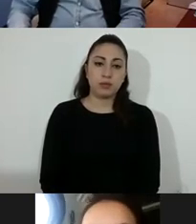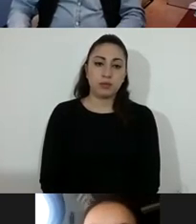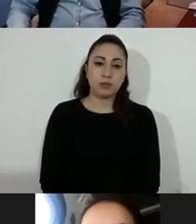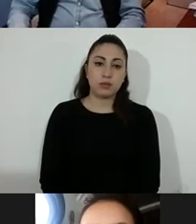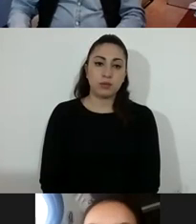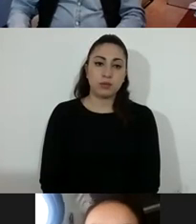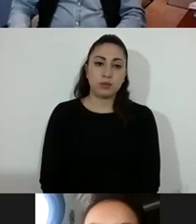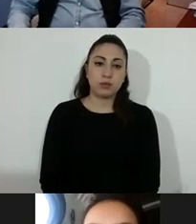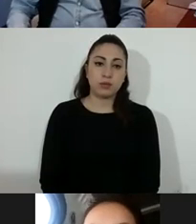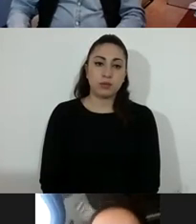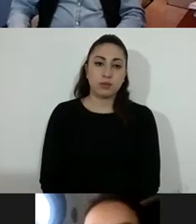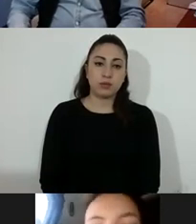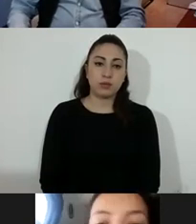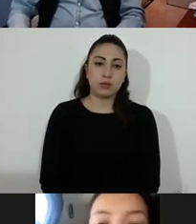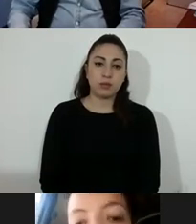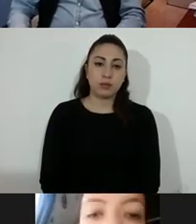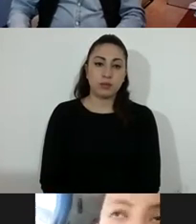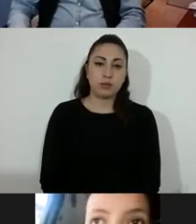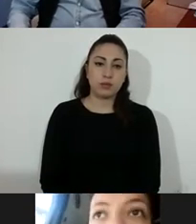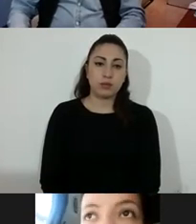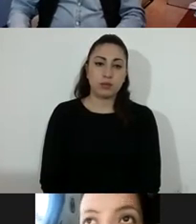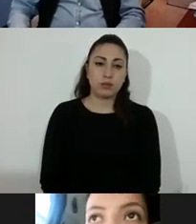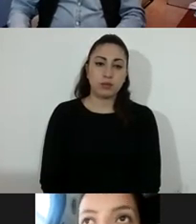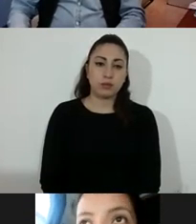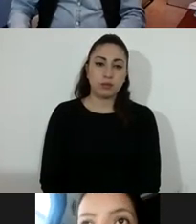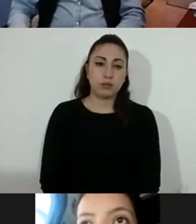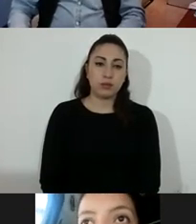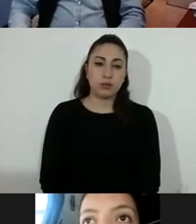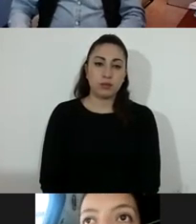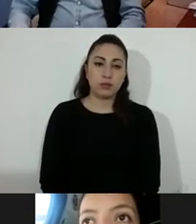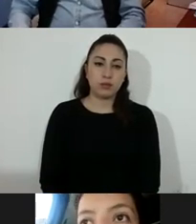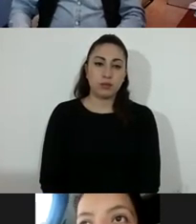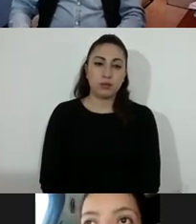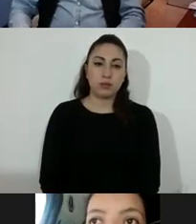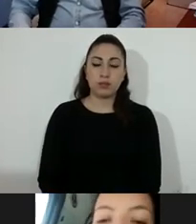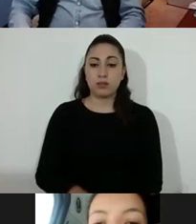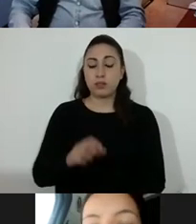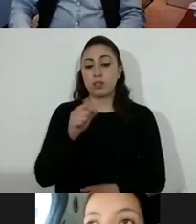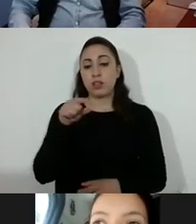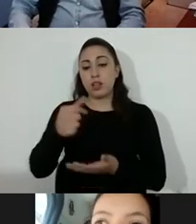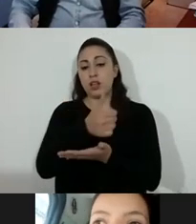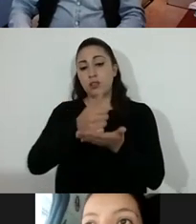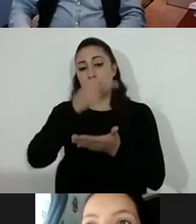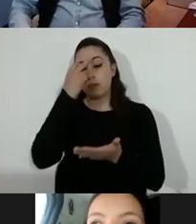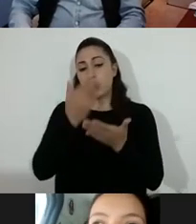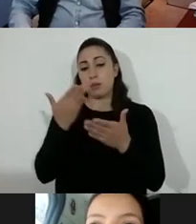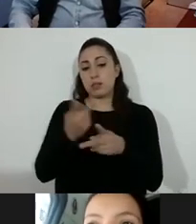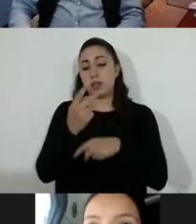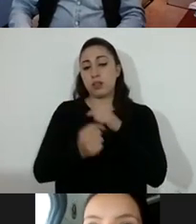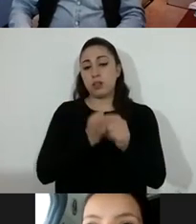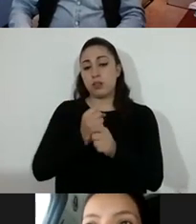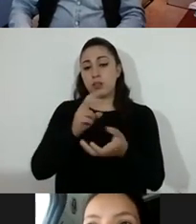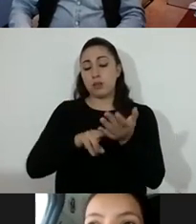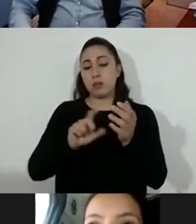A ver, dadas las condiciones sanitarias que implementaron en la Ciudad de México a lo largo del 2020, así como las